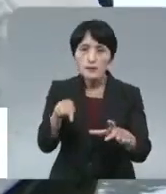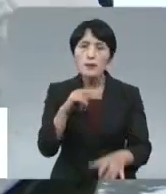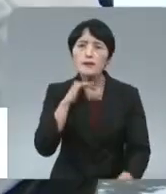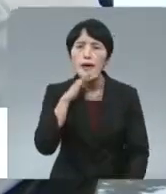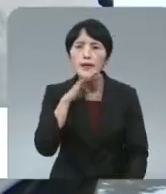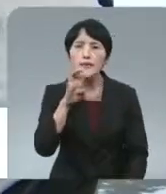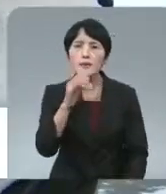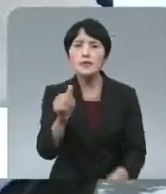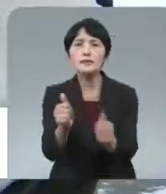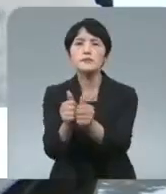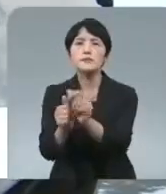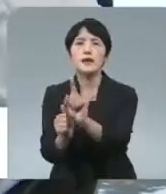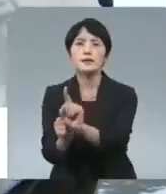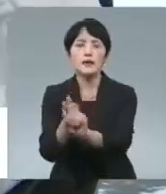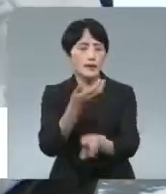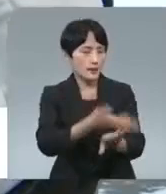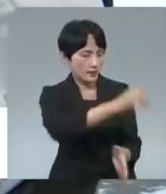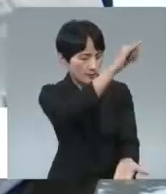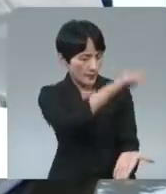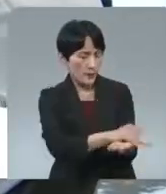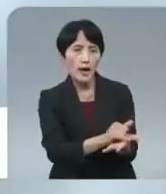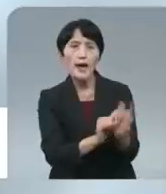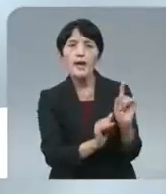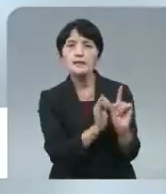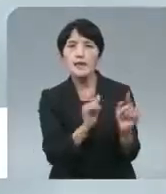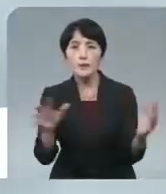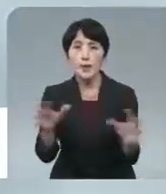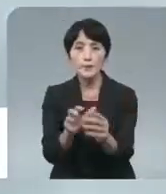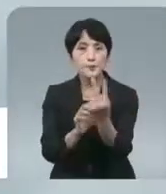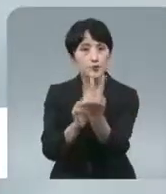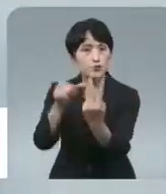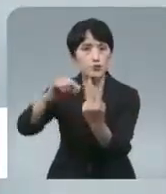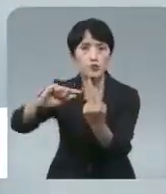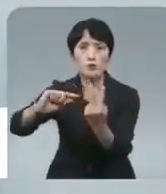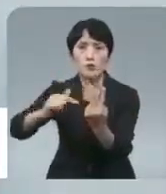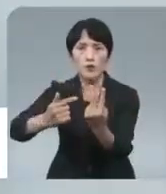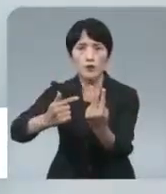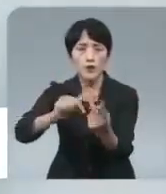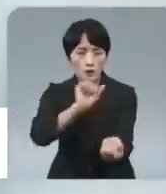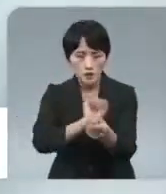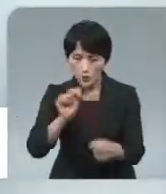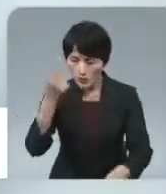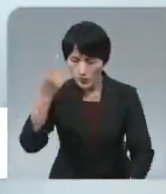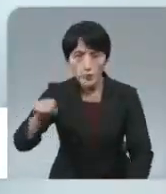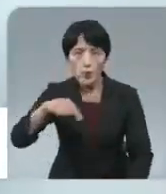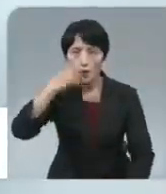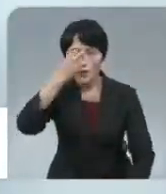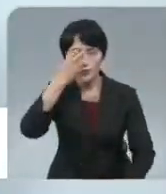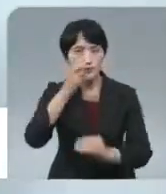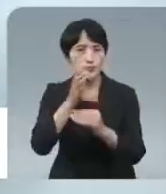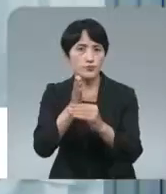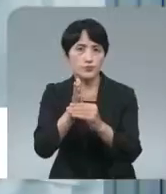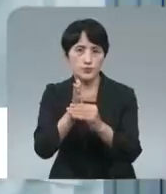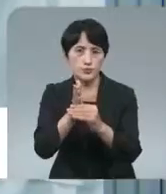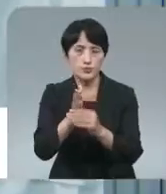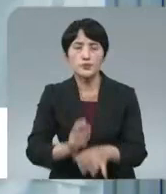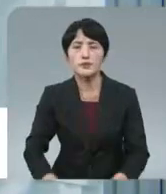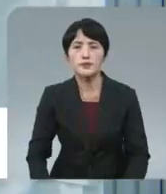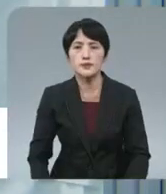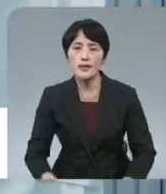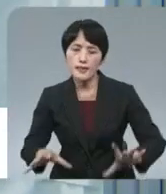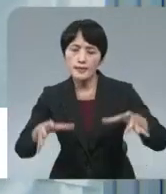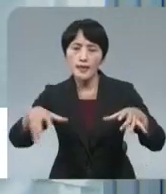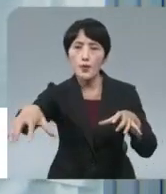del exterior y otro nombre en sus 40 años residente en el país mientras que las autoridades intentan investigar el origen de estos